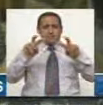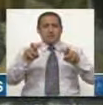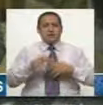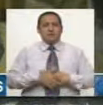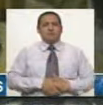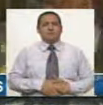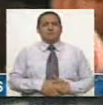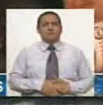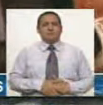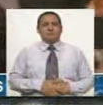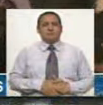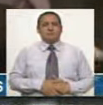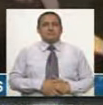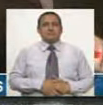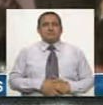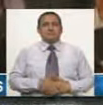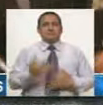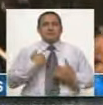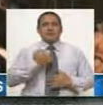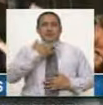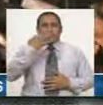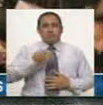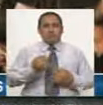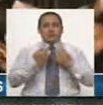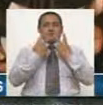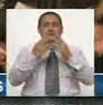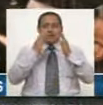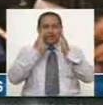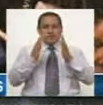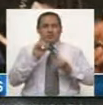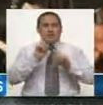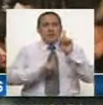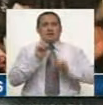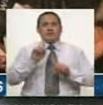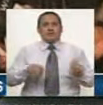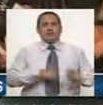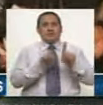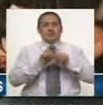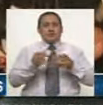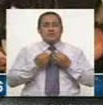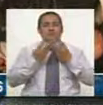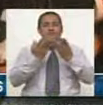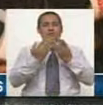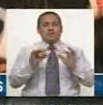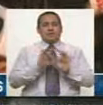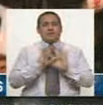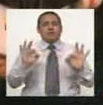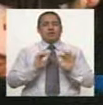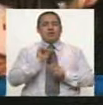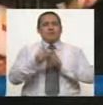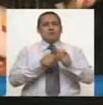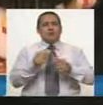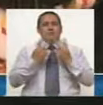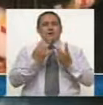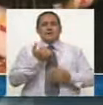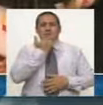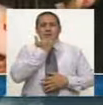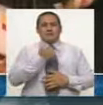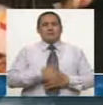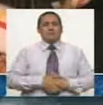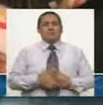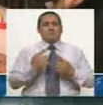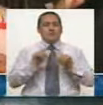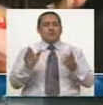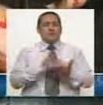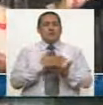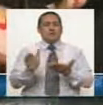investigadora. No tenga por seguro que si hubiera escuchado alguna vez, hubiera sido el primer en ir ahí y hubiera caído con gente para ver qué cosa es lo que estaba pasando, pero